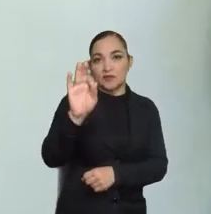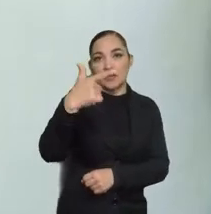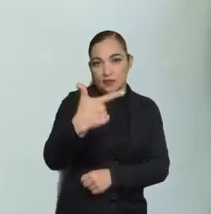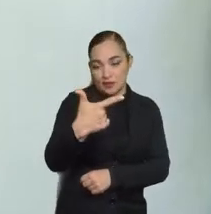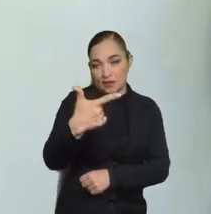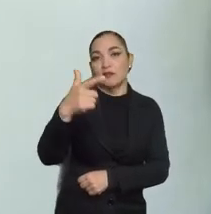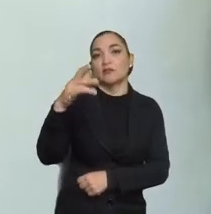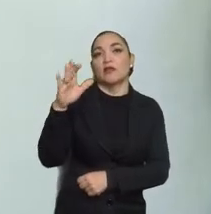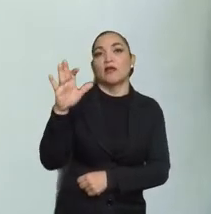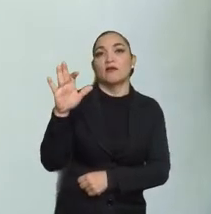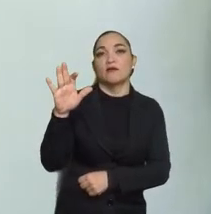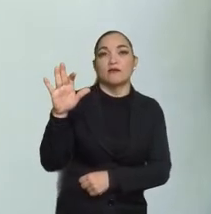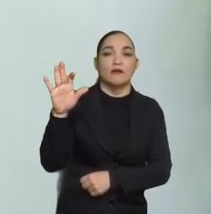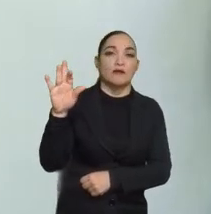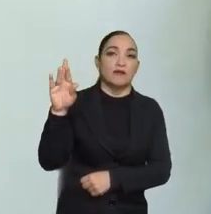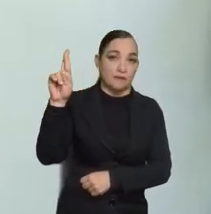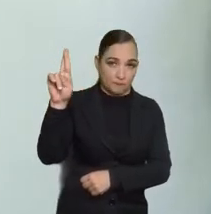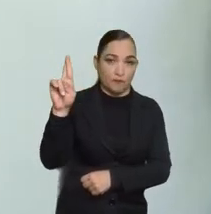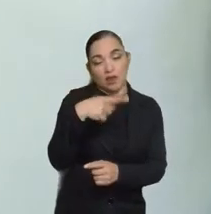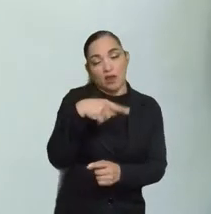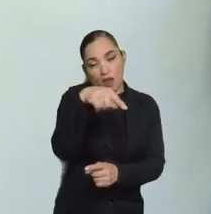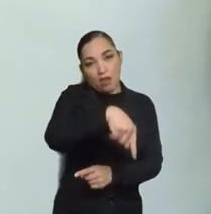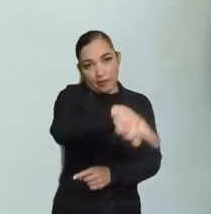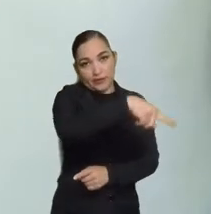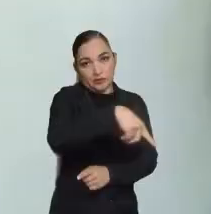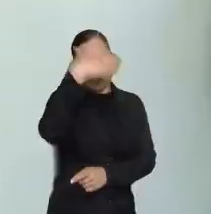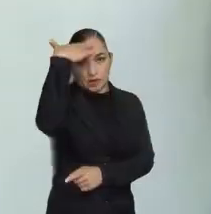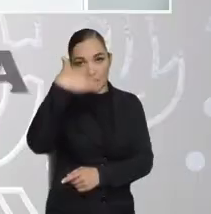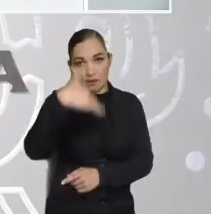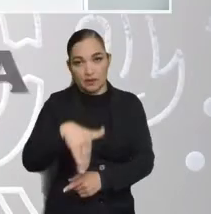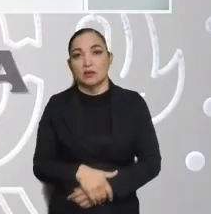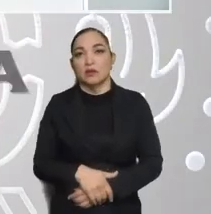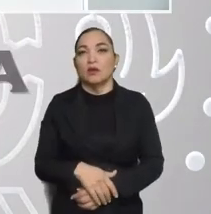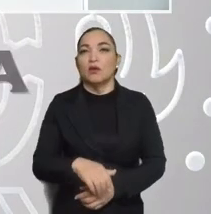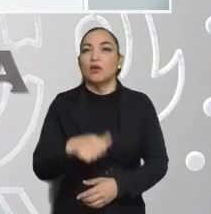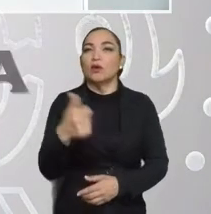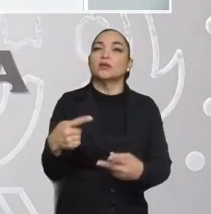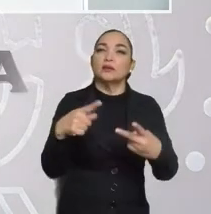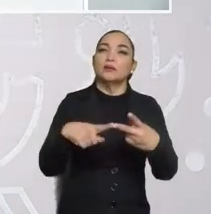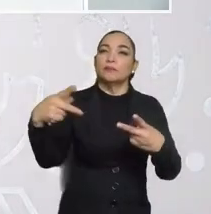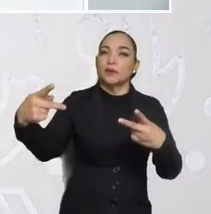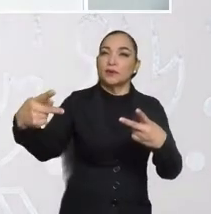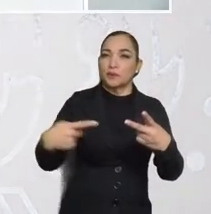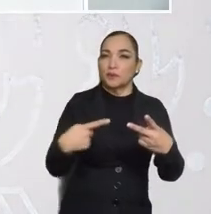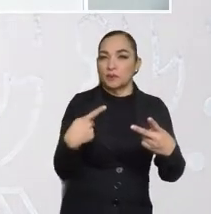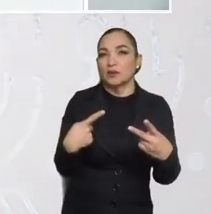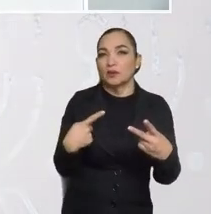Federación, de la República. ¿Qué otra cosa me preguntaste?